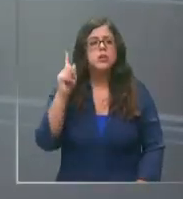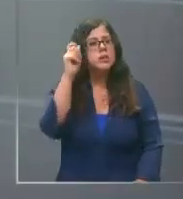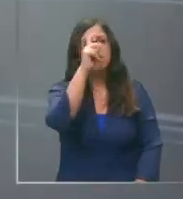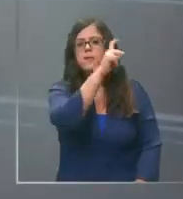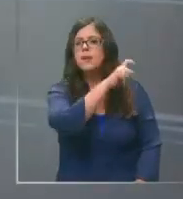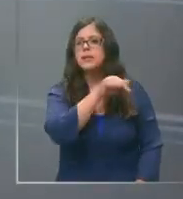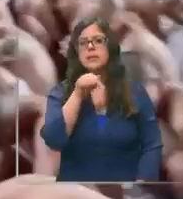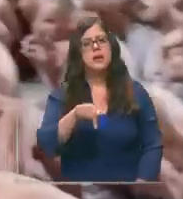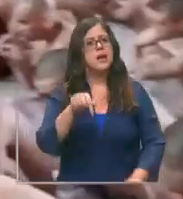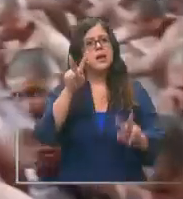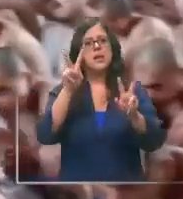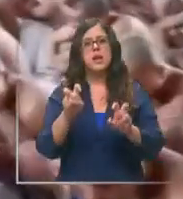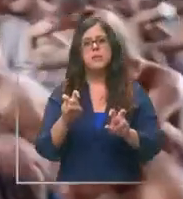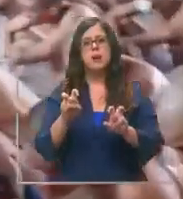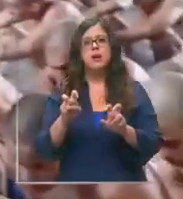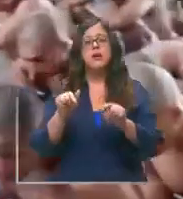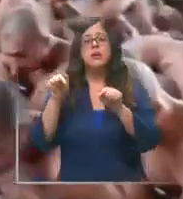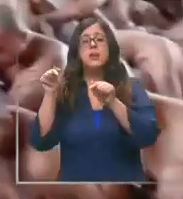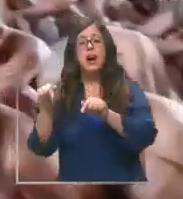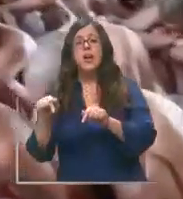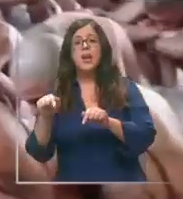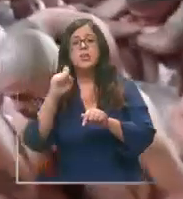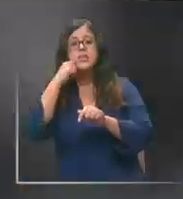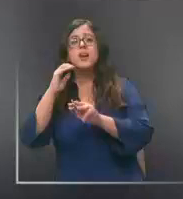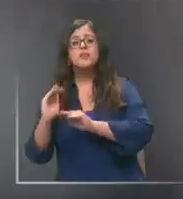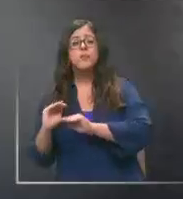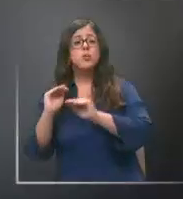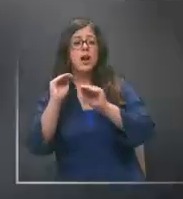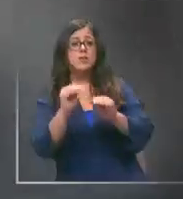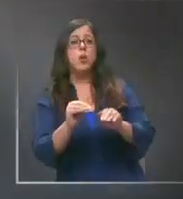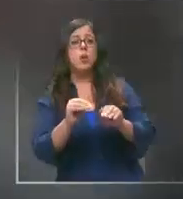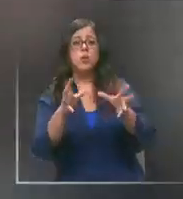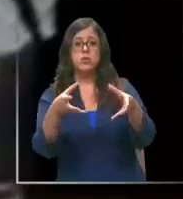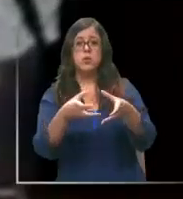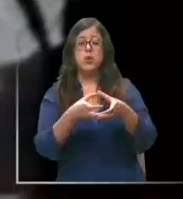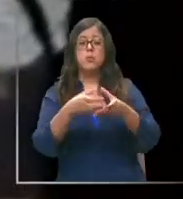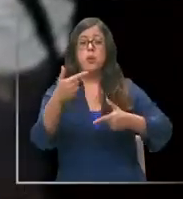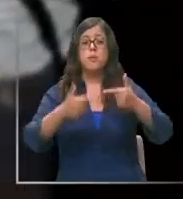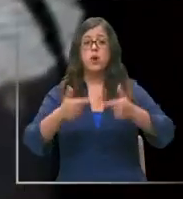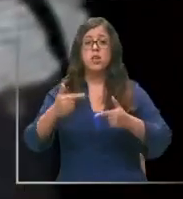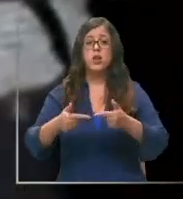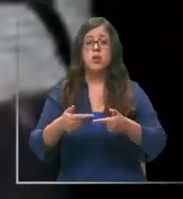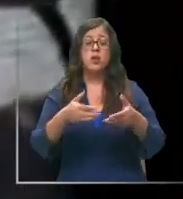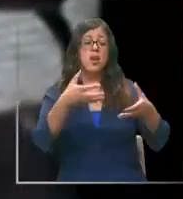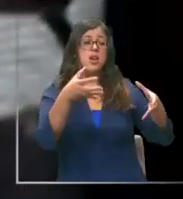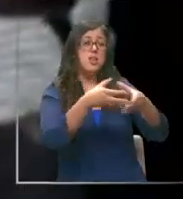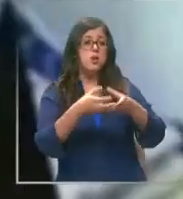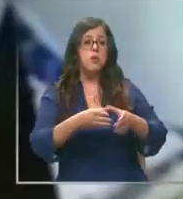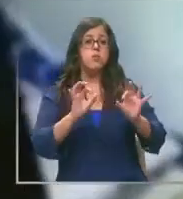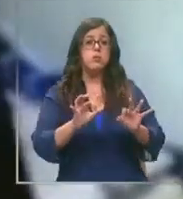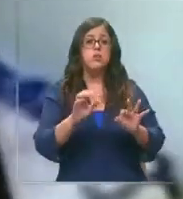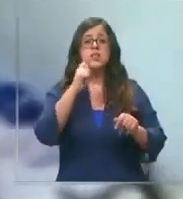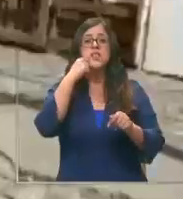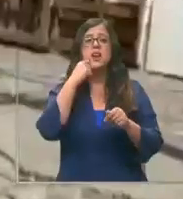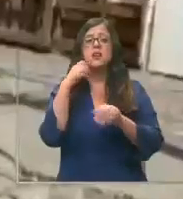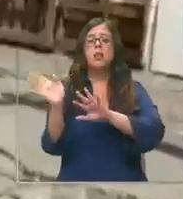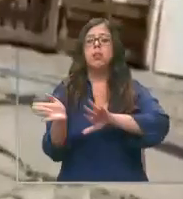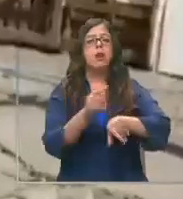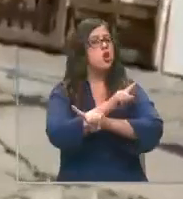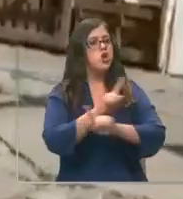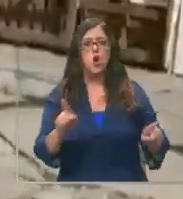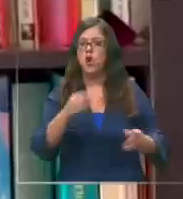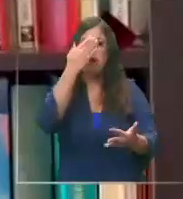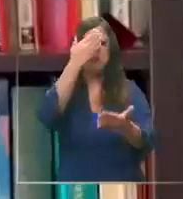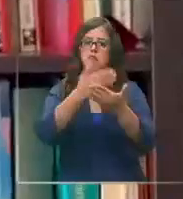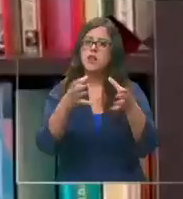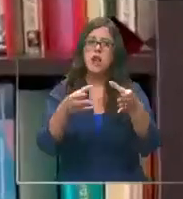en esta materia versión que ha encontrado un respaldo transversal en el mundo político desde el oficialismo llaman a no bajar los brazos frente al